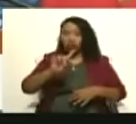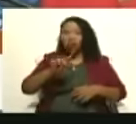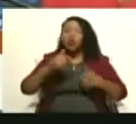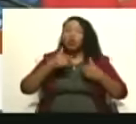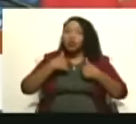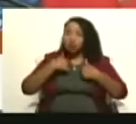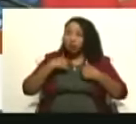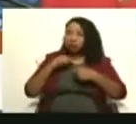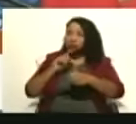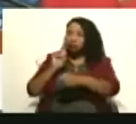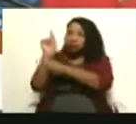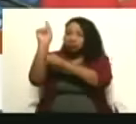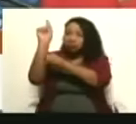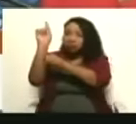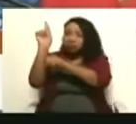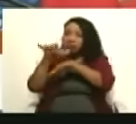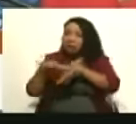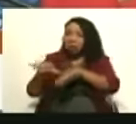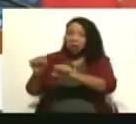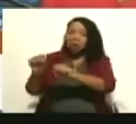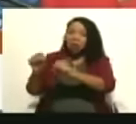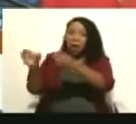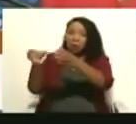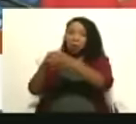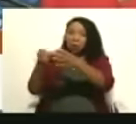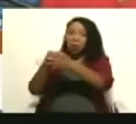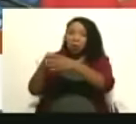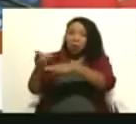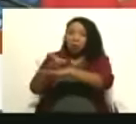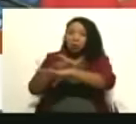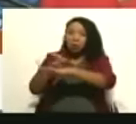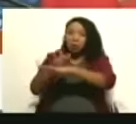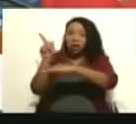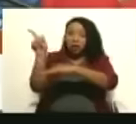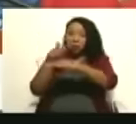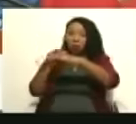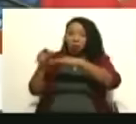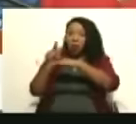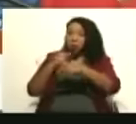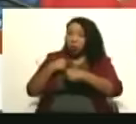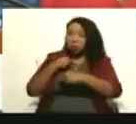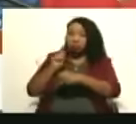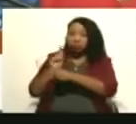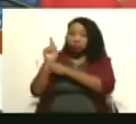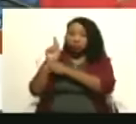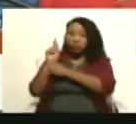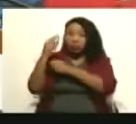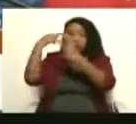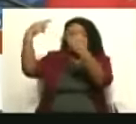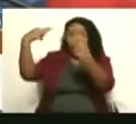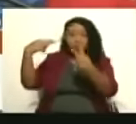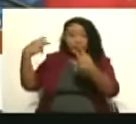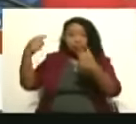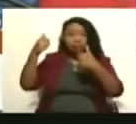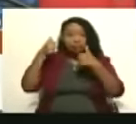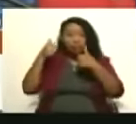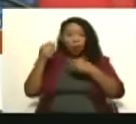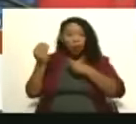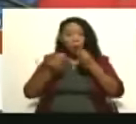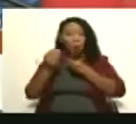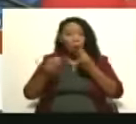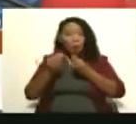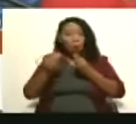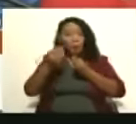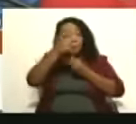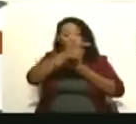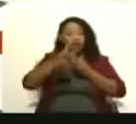imperialismo, le diría a la élite que gobierna Guyana, que interprete bien el sentimiento,